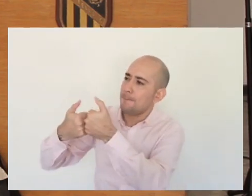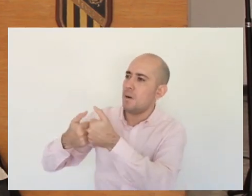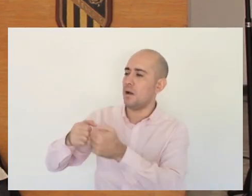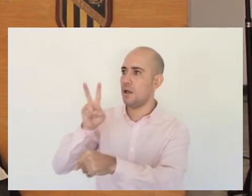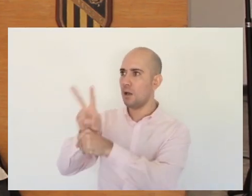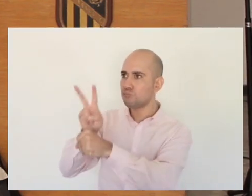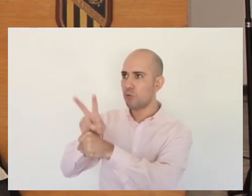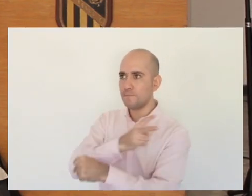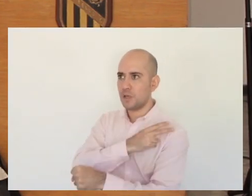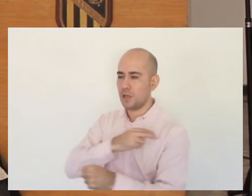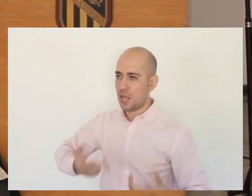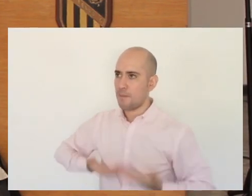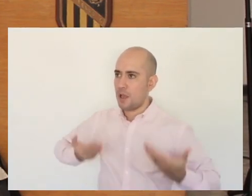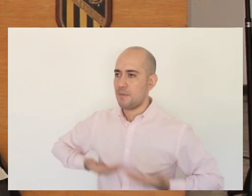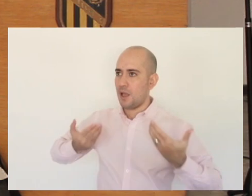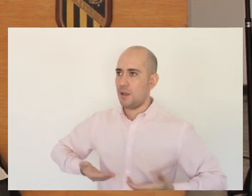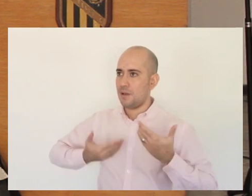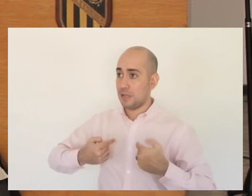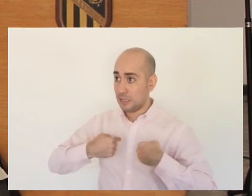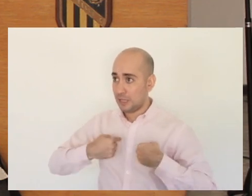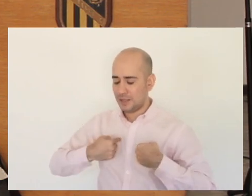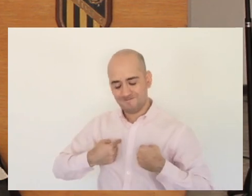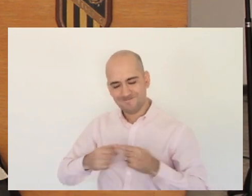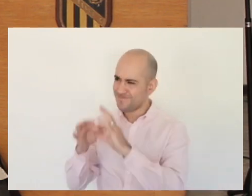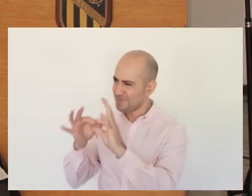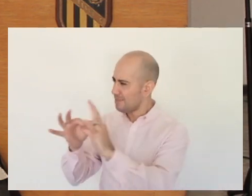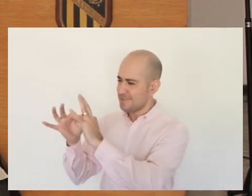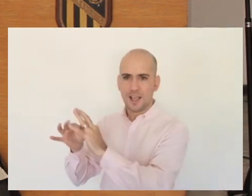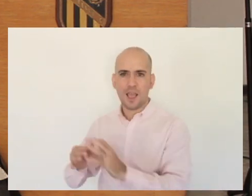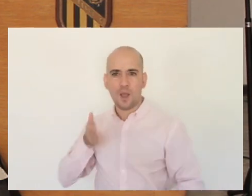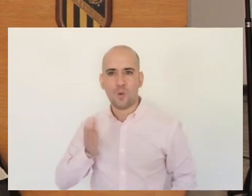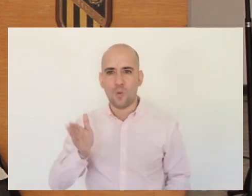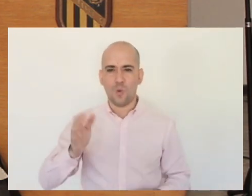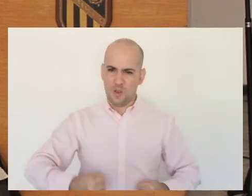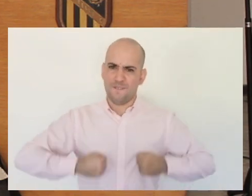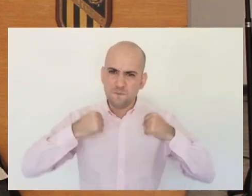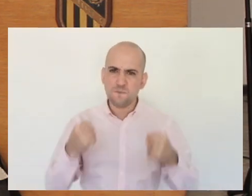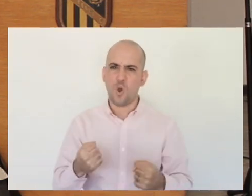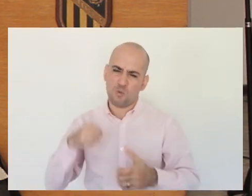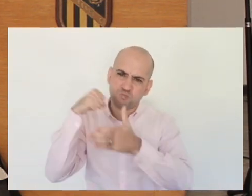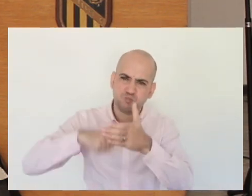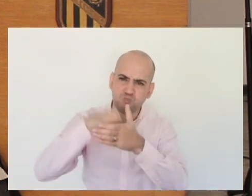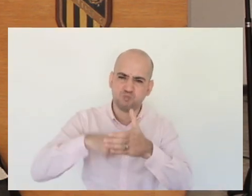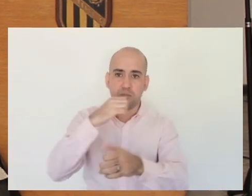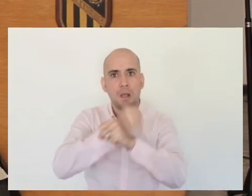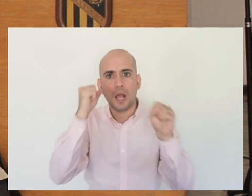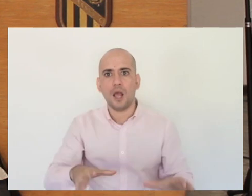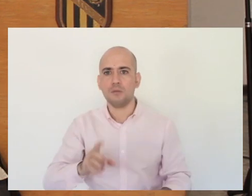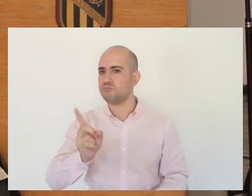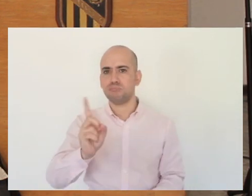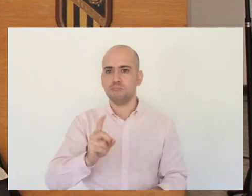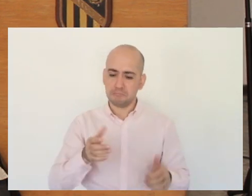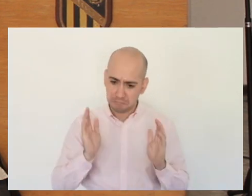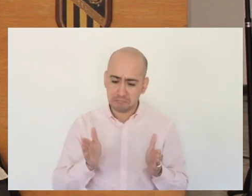y especialmente mi profesora jefe, quienes me levantaron el ánimo y me incentivaron a ser perseverante, a seguir y no